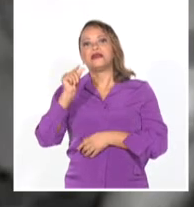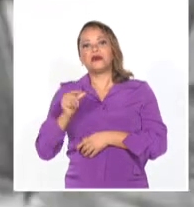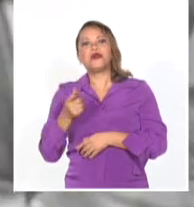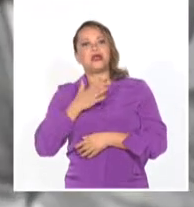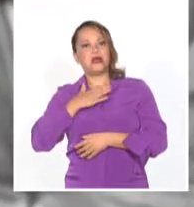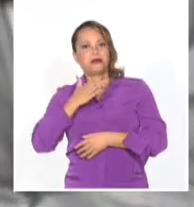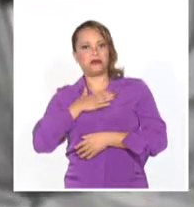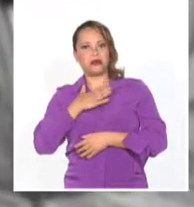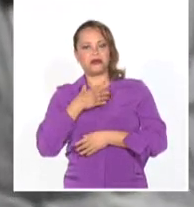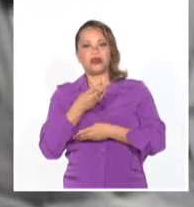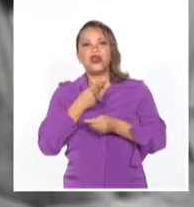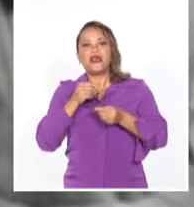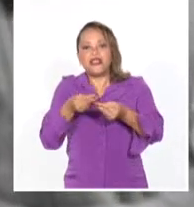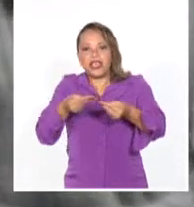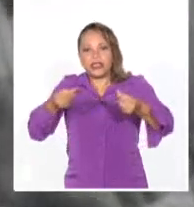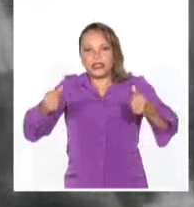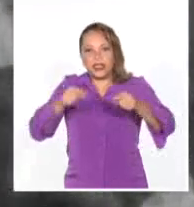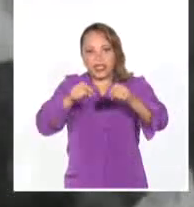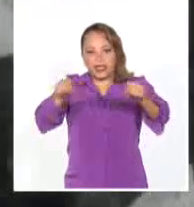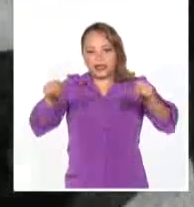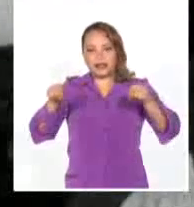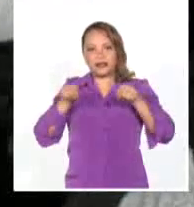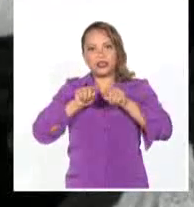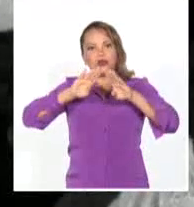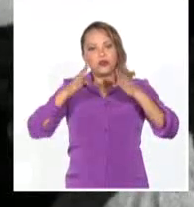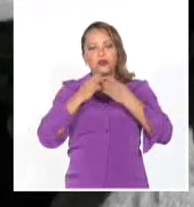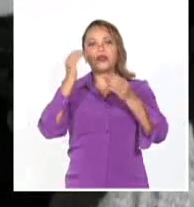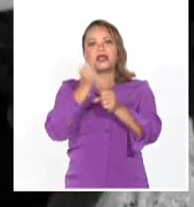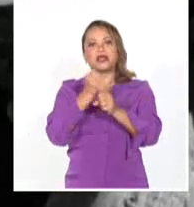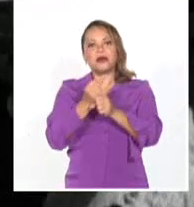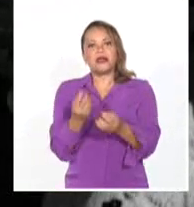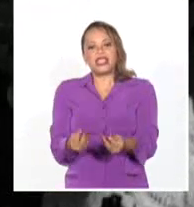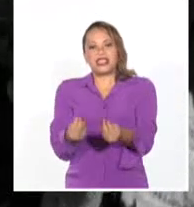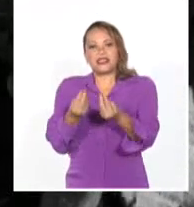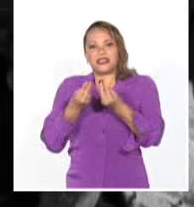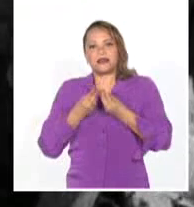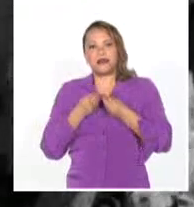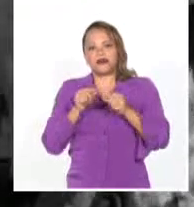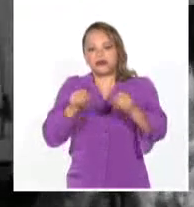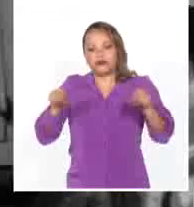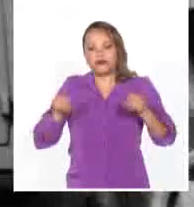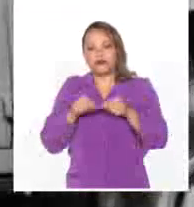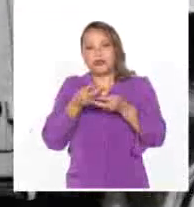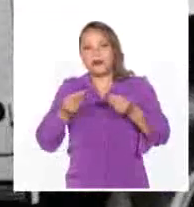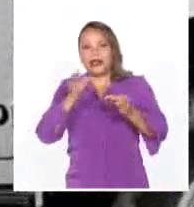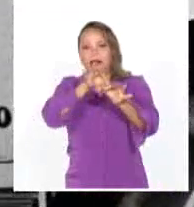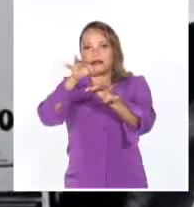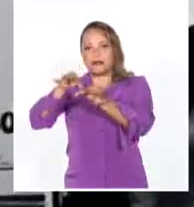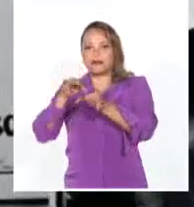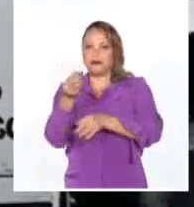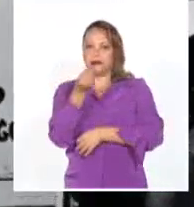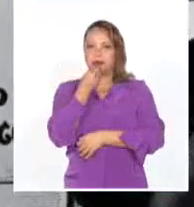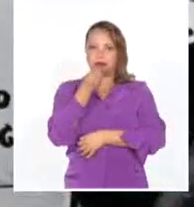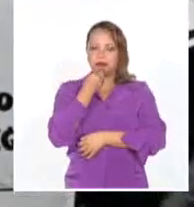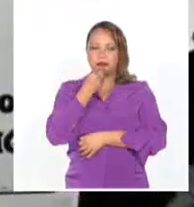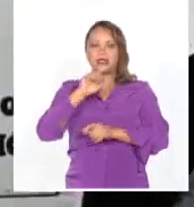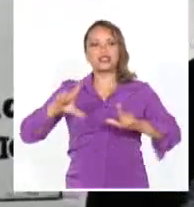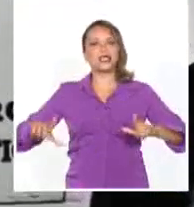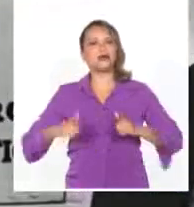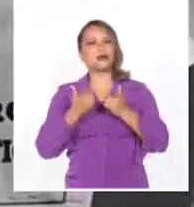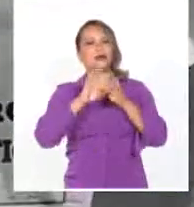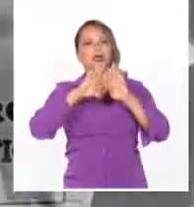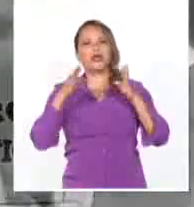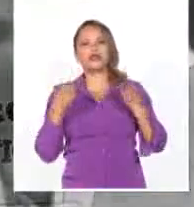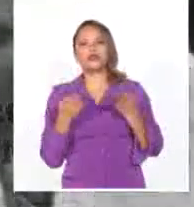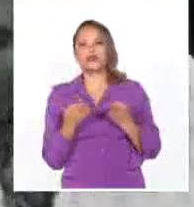fincas y así todo el que trabajaba la tierra recibió un terreno para su sustento. Se cumplía con creces lo que